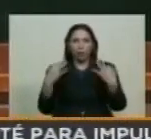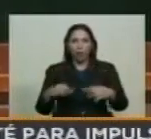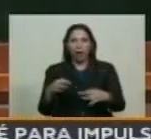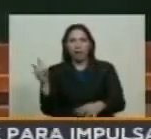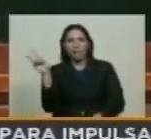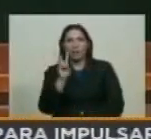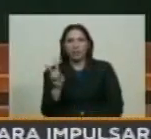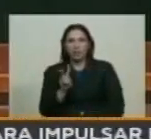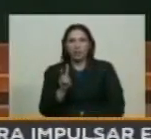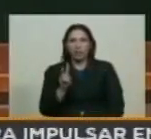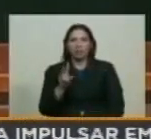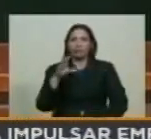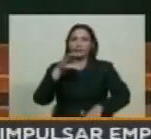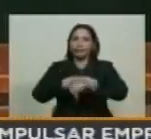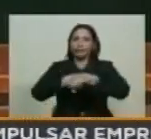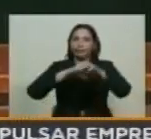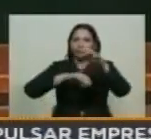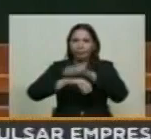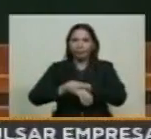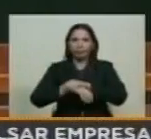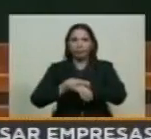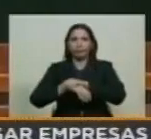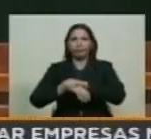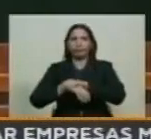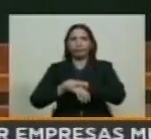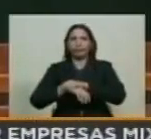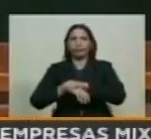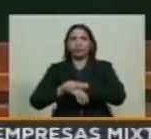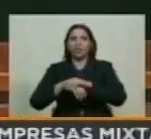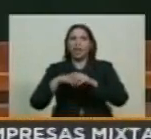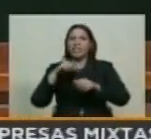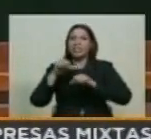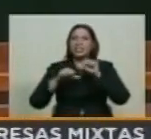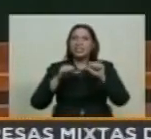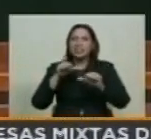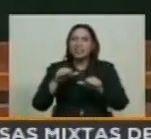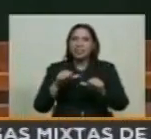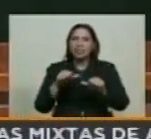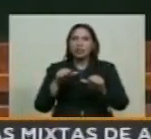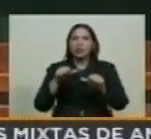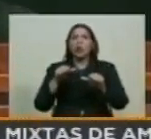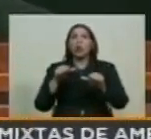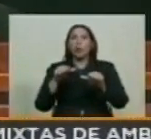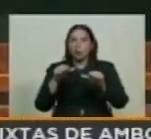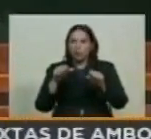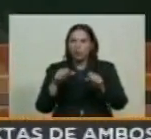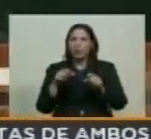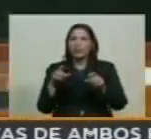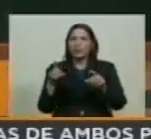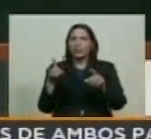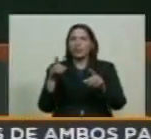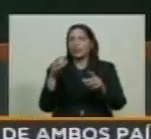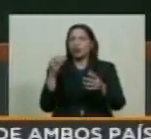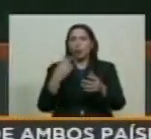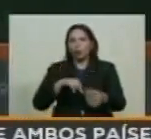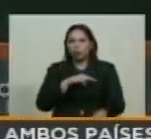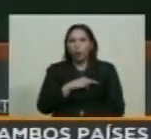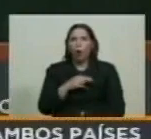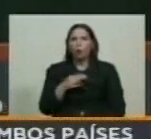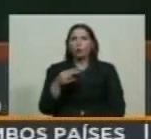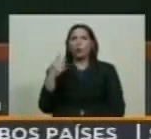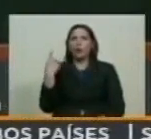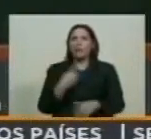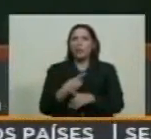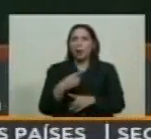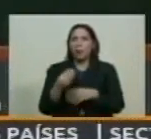nos esclavizaban con el ciclo pernicioso de dependencia tecnológica, regresando los productos